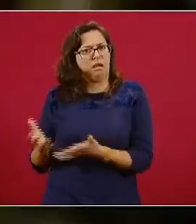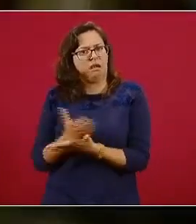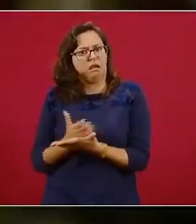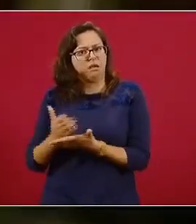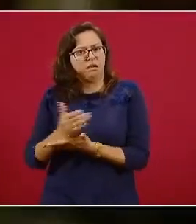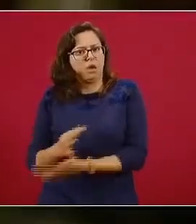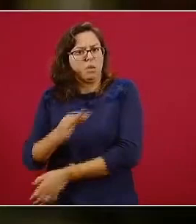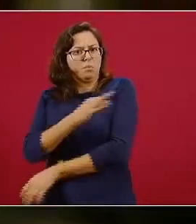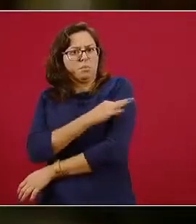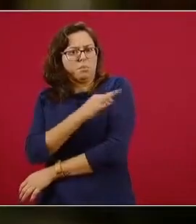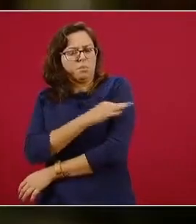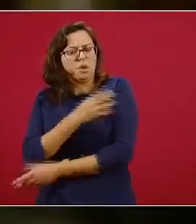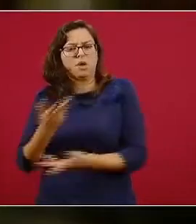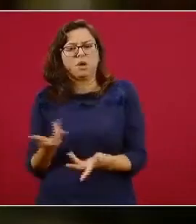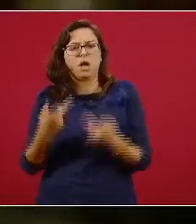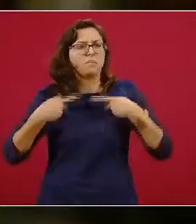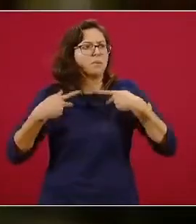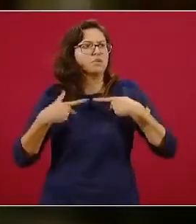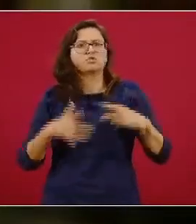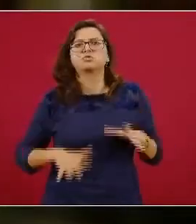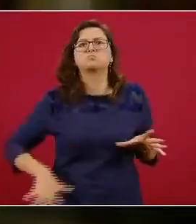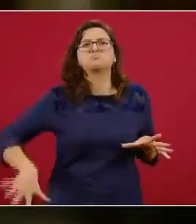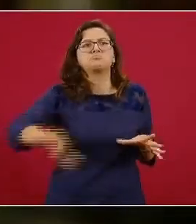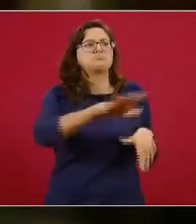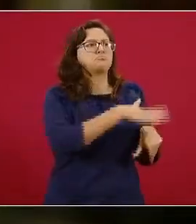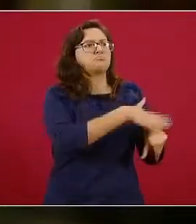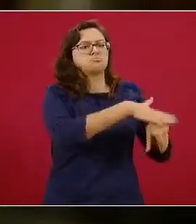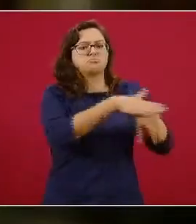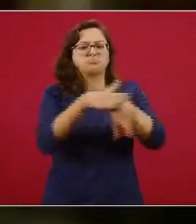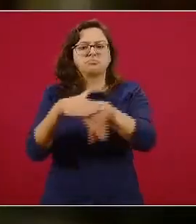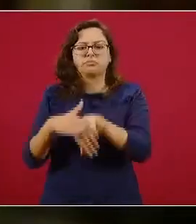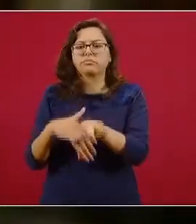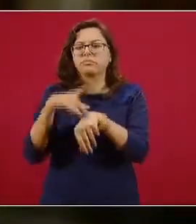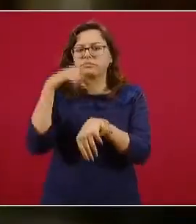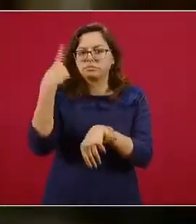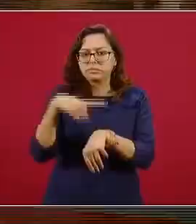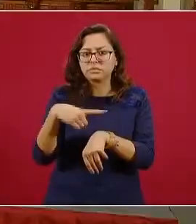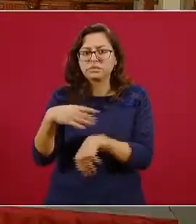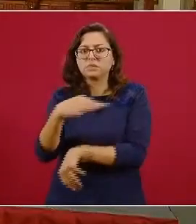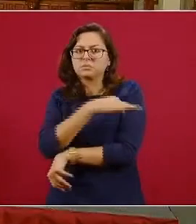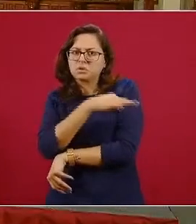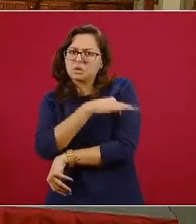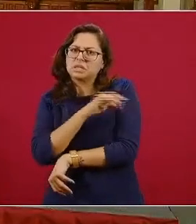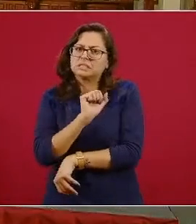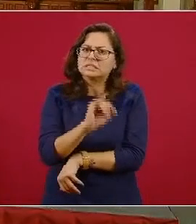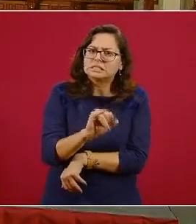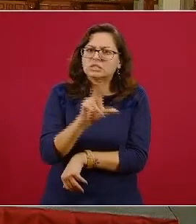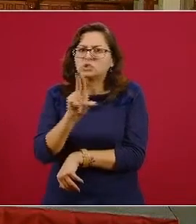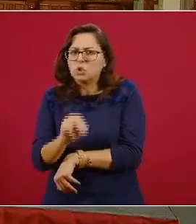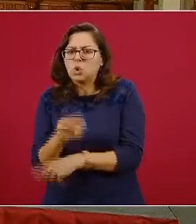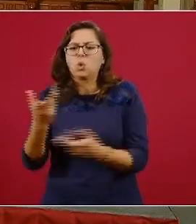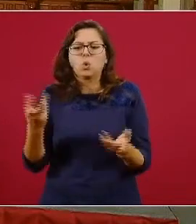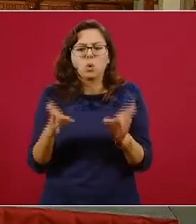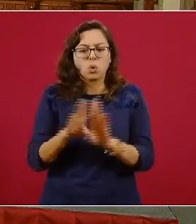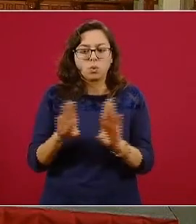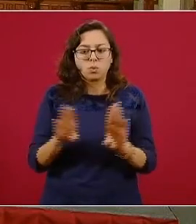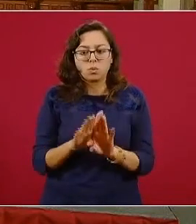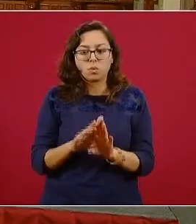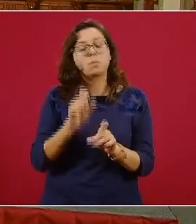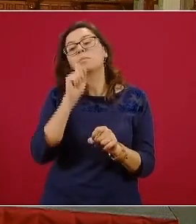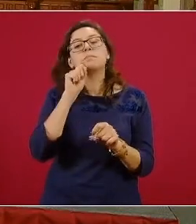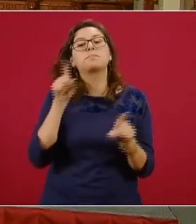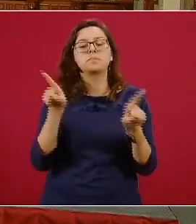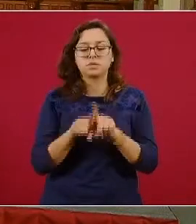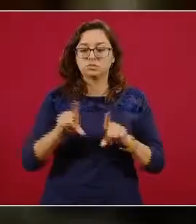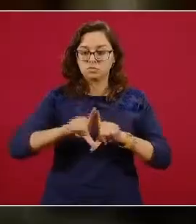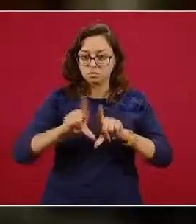vacunas? ¿Cuál sería el llamado a la sociedad en general para saber si se tienen o no que vacunar? Y también, entre las dosis que ha